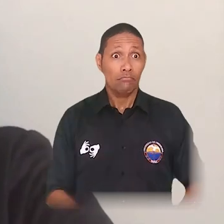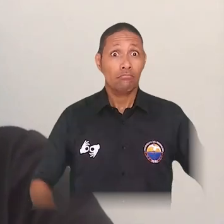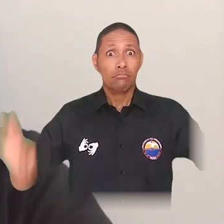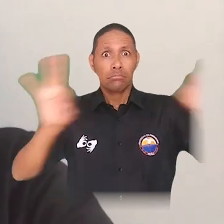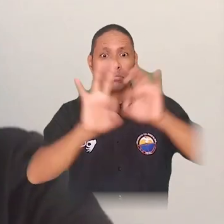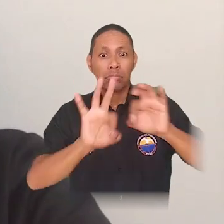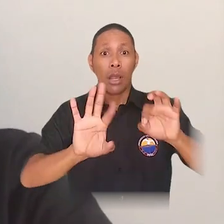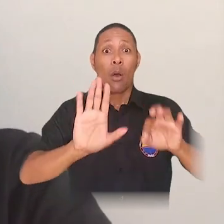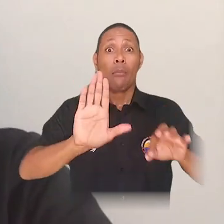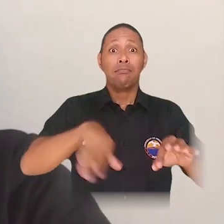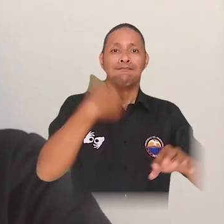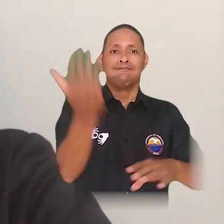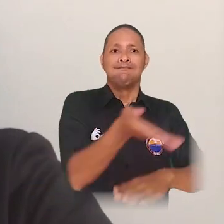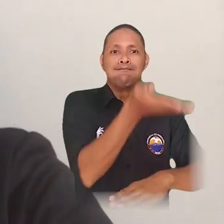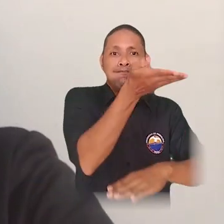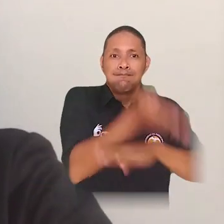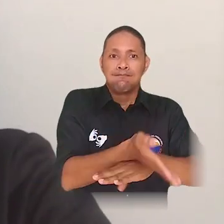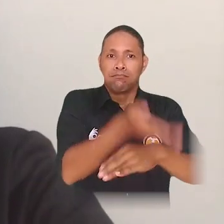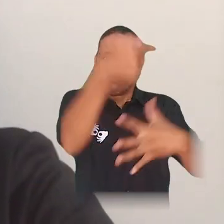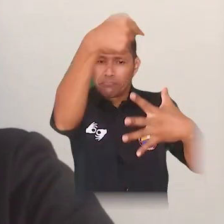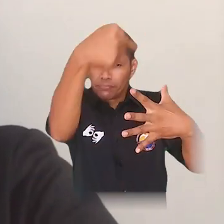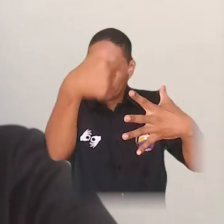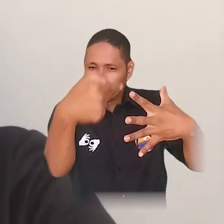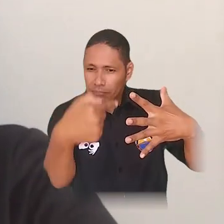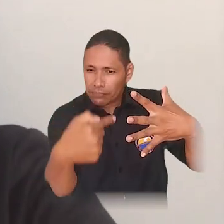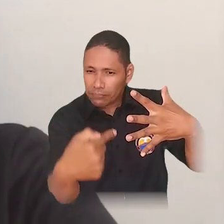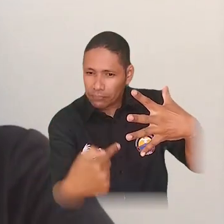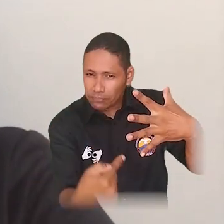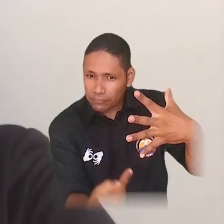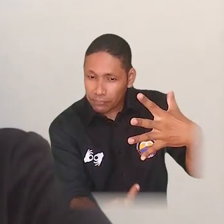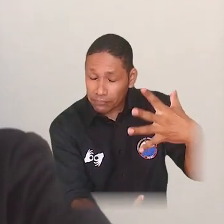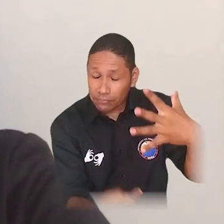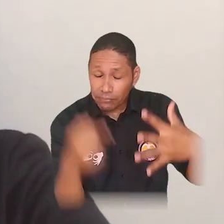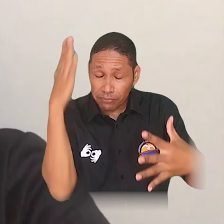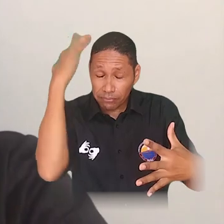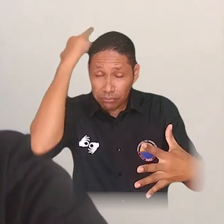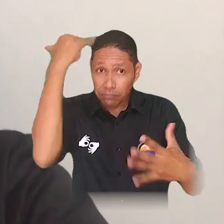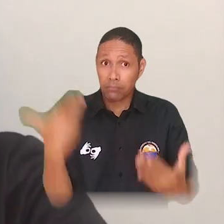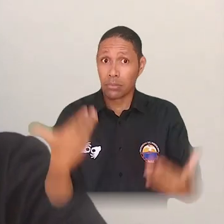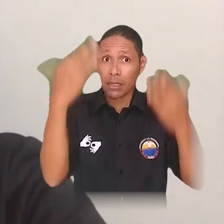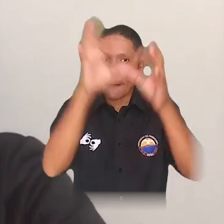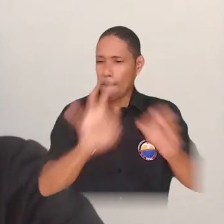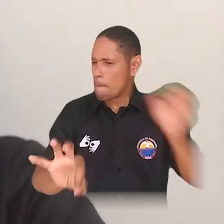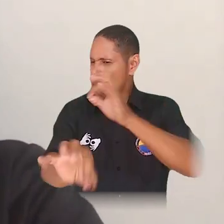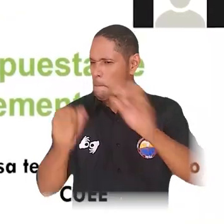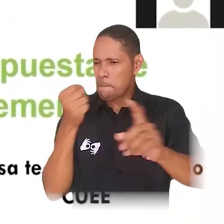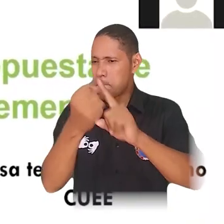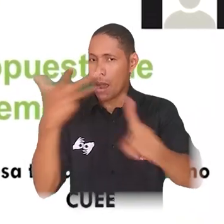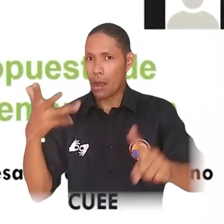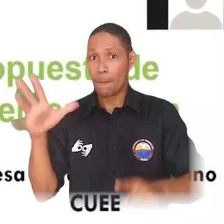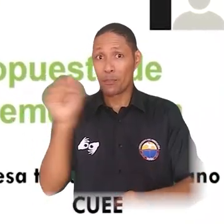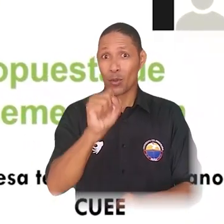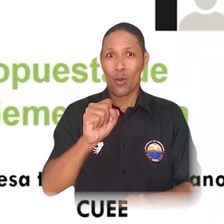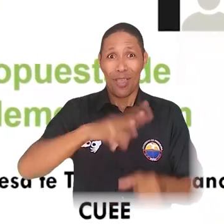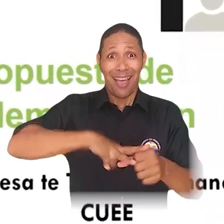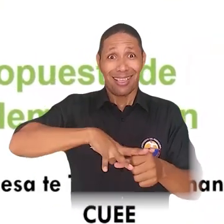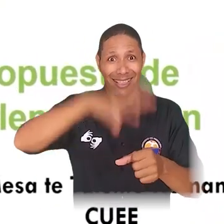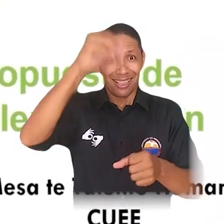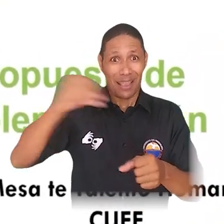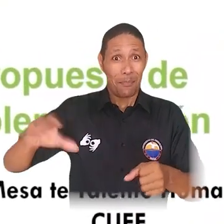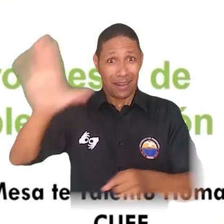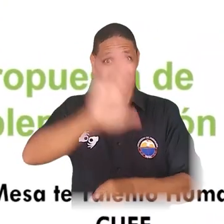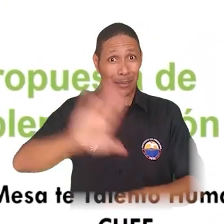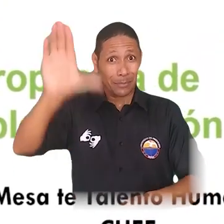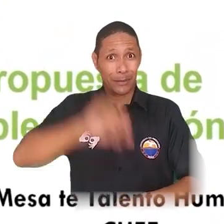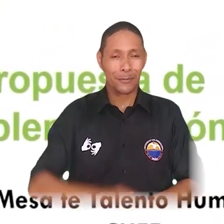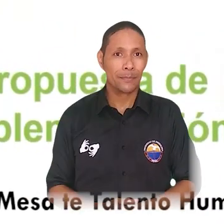poder consolidar una oferta académica de impacto de cara a la reactivación económica en el departamento. Para darle orden a las